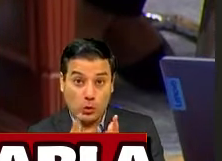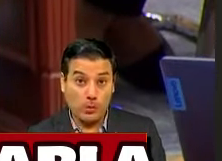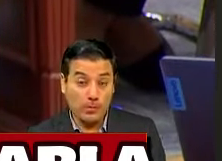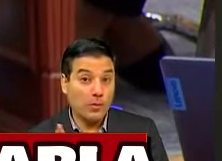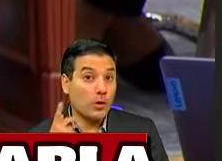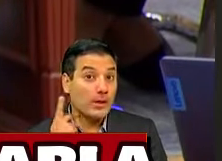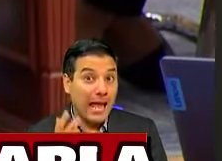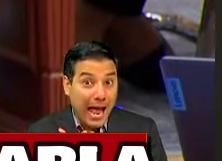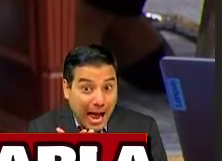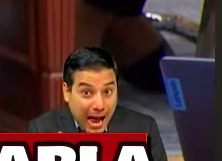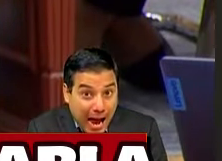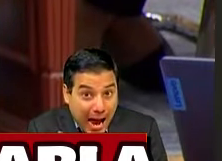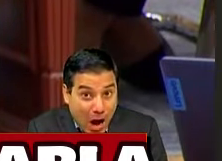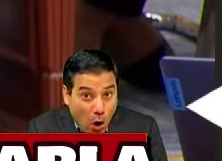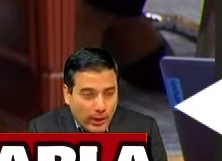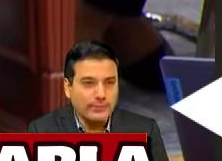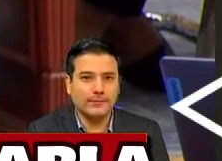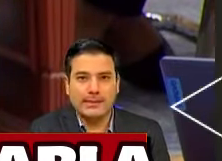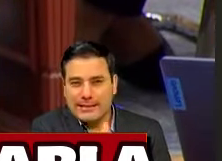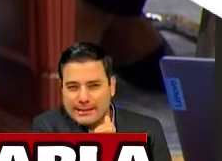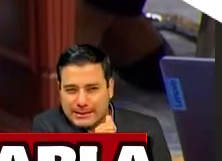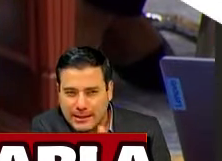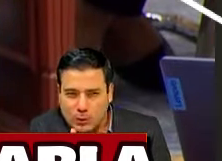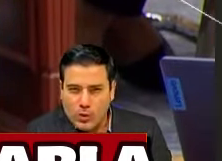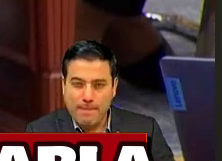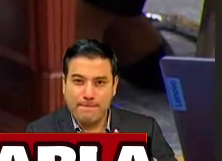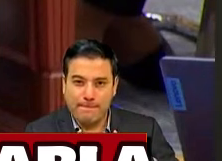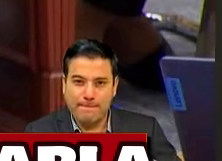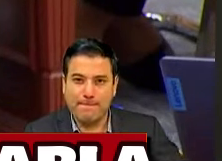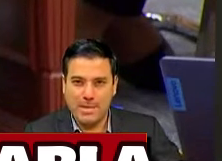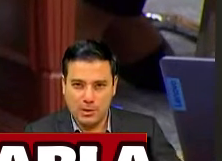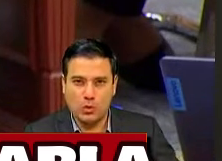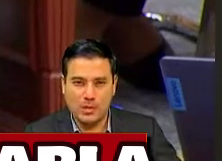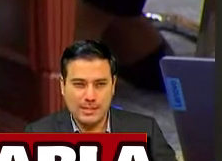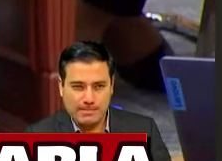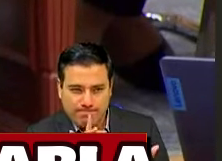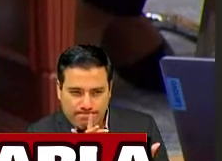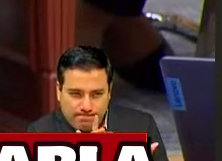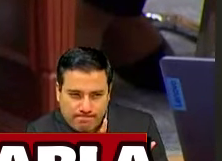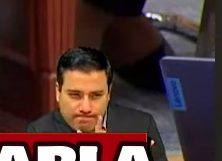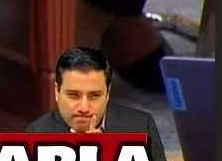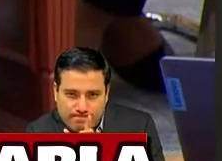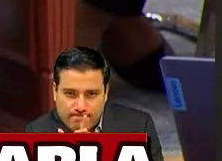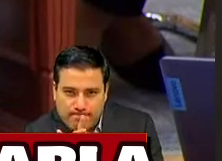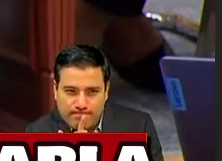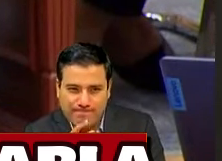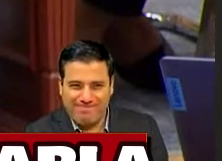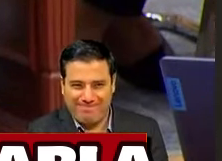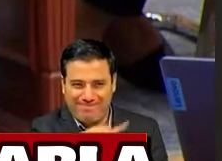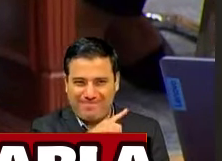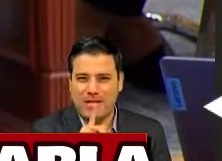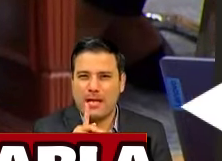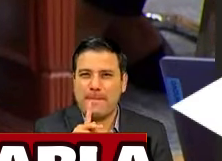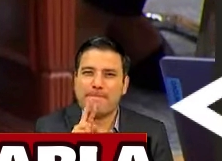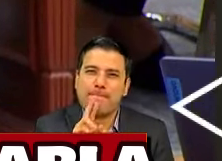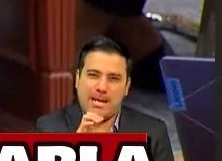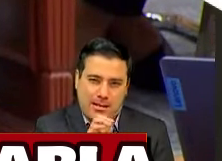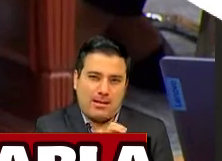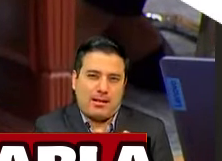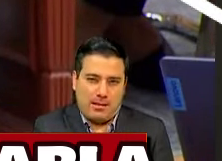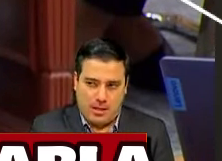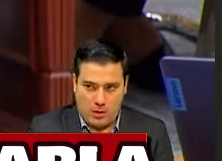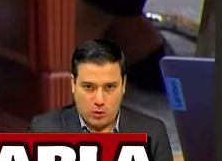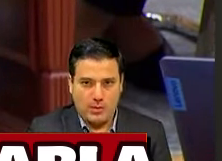fuimos directamente a buscar a cada una de estas personas que se autoascribían como aspirantes o